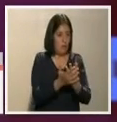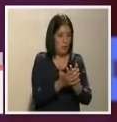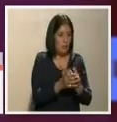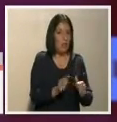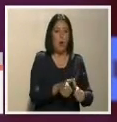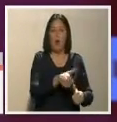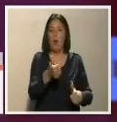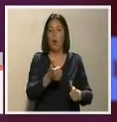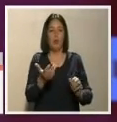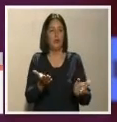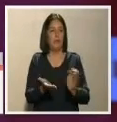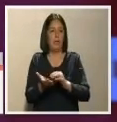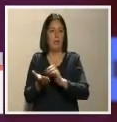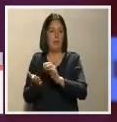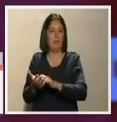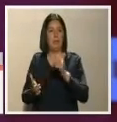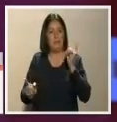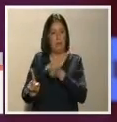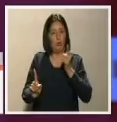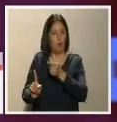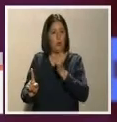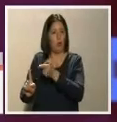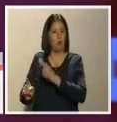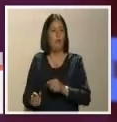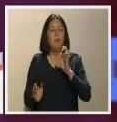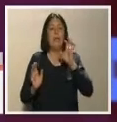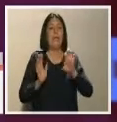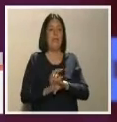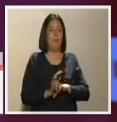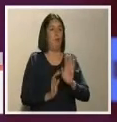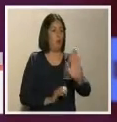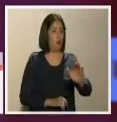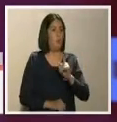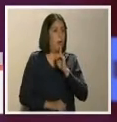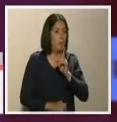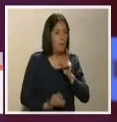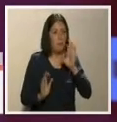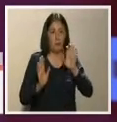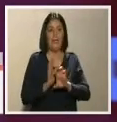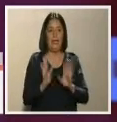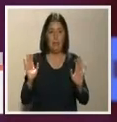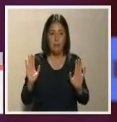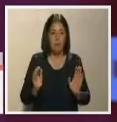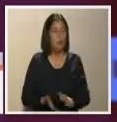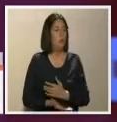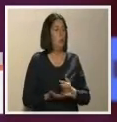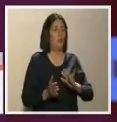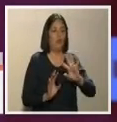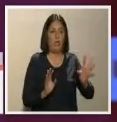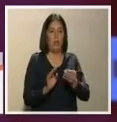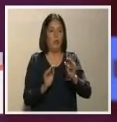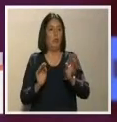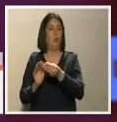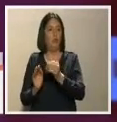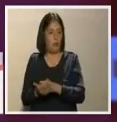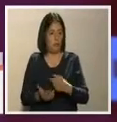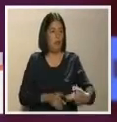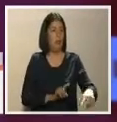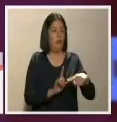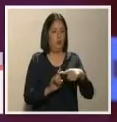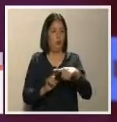otras cosas de las cuales te acusan, como es el caso de su padre, por ejemplo, no se incluyen en esa